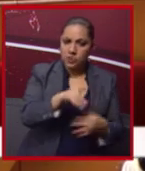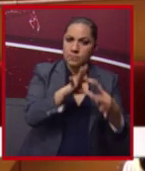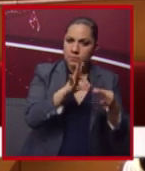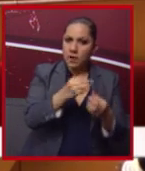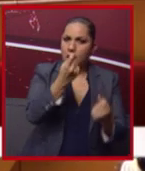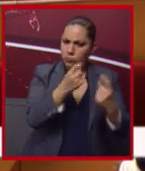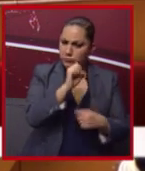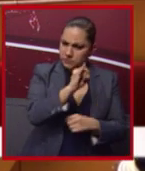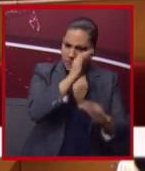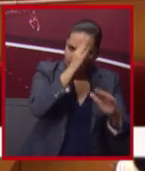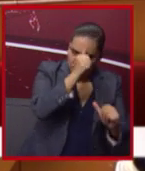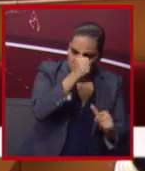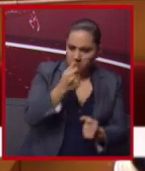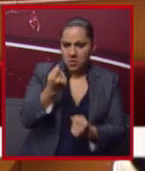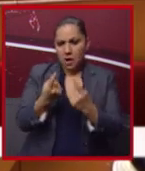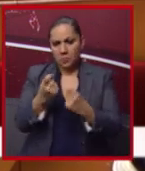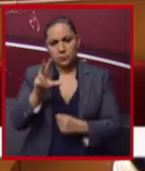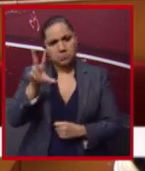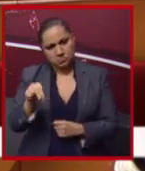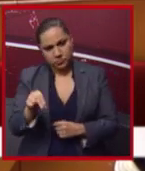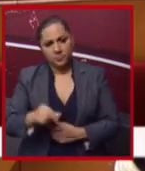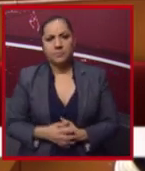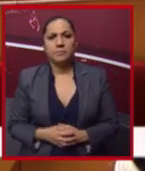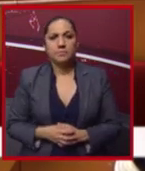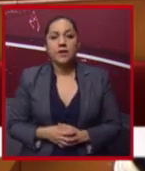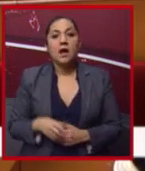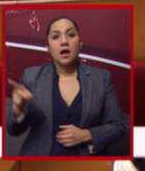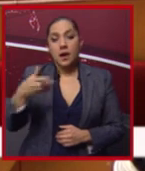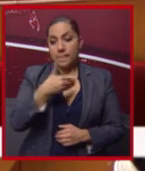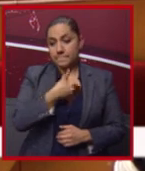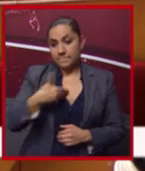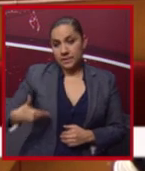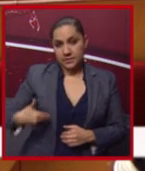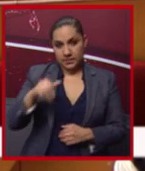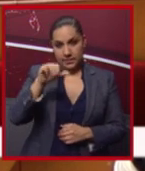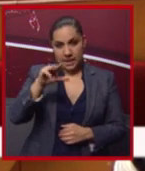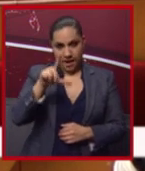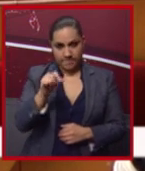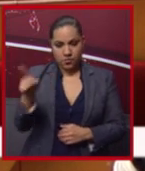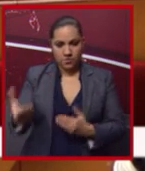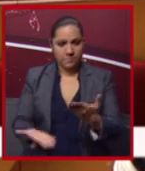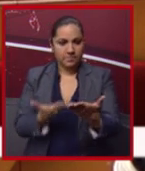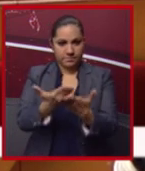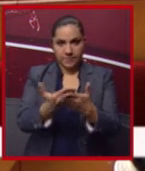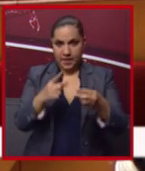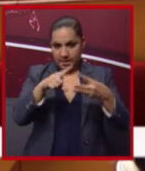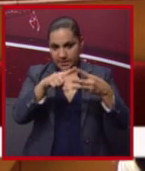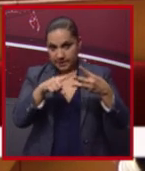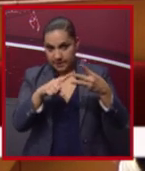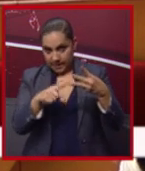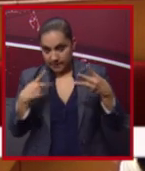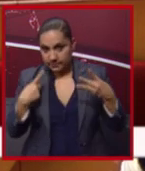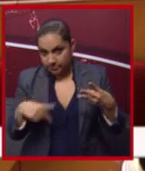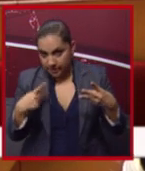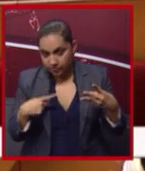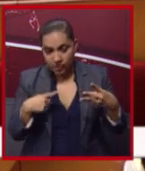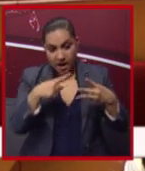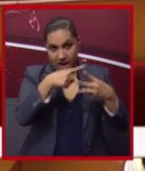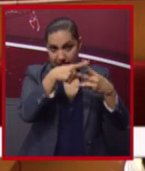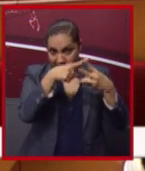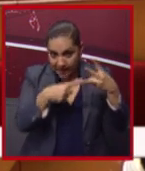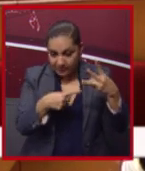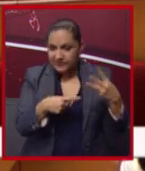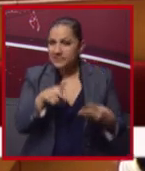La terna enviada por el presidente Andrés Manuel López Obrador en los 3 casos no garantiza la objetividad